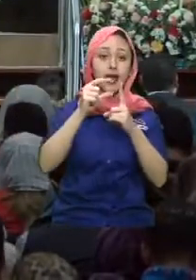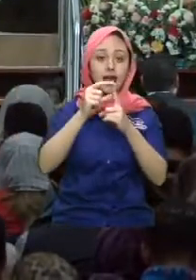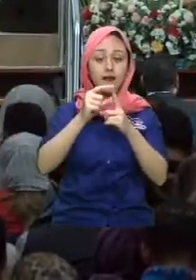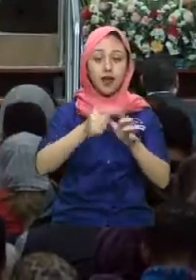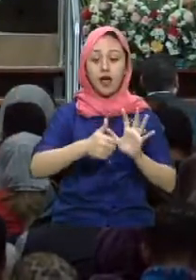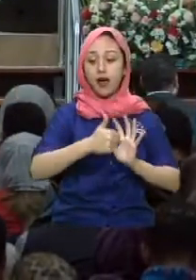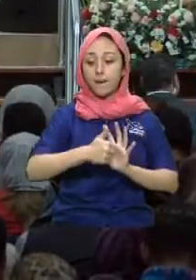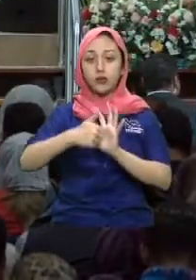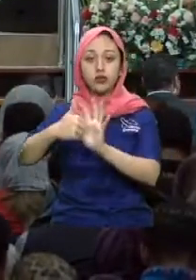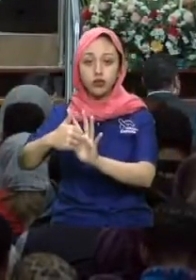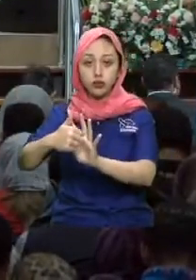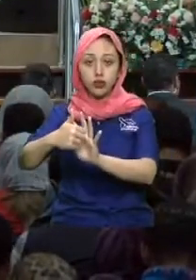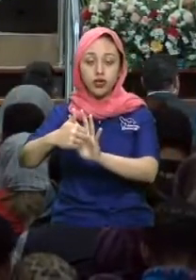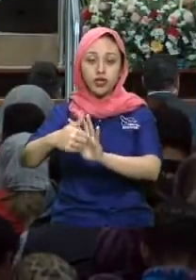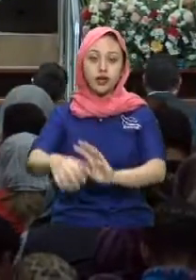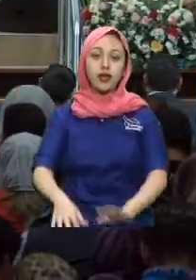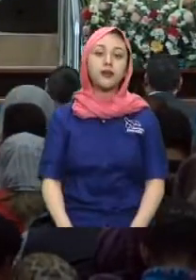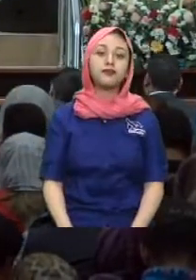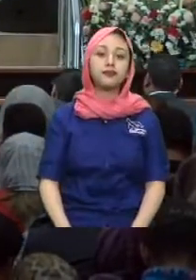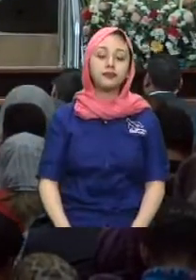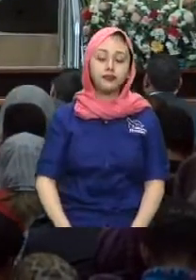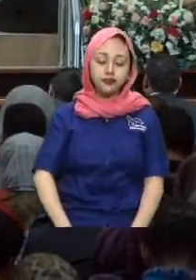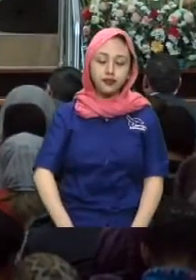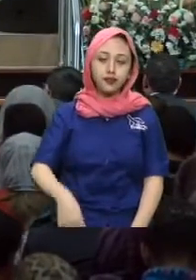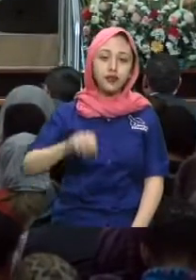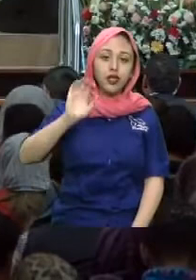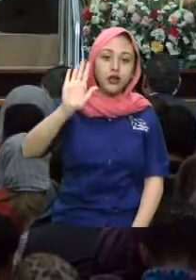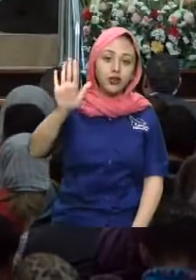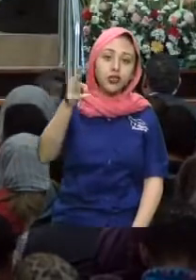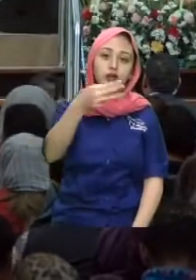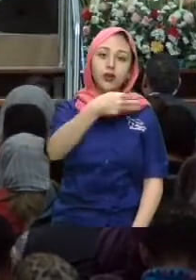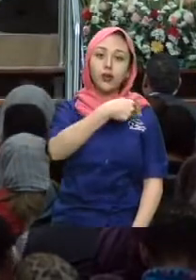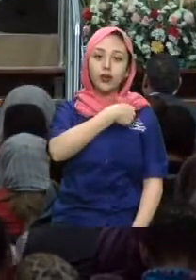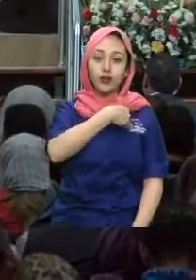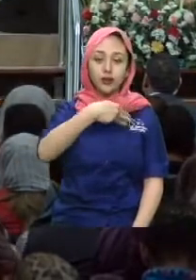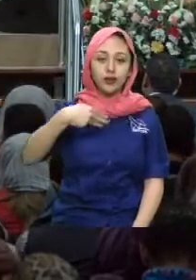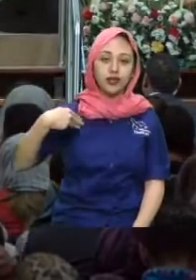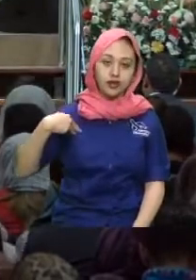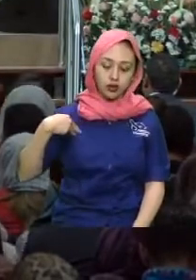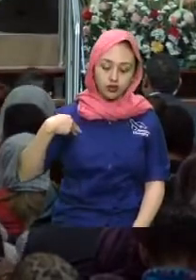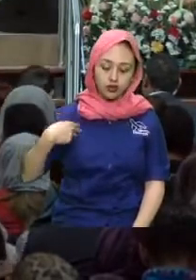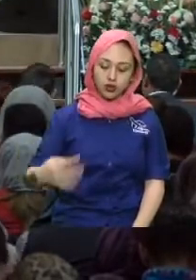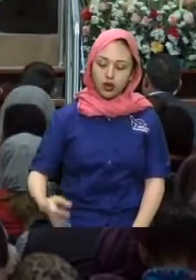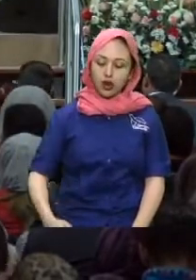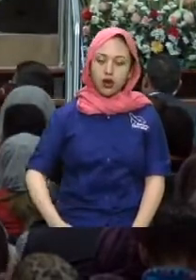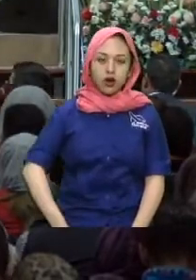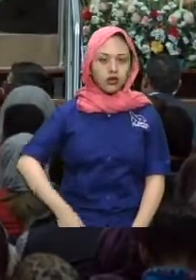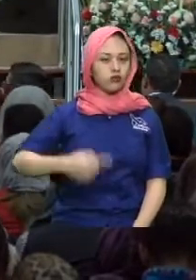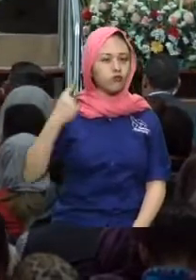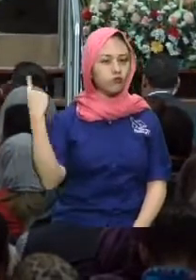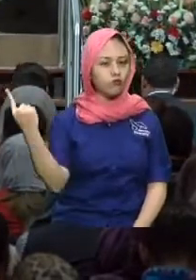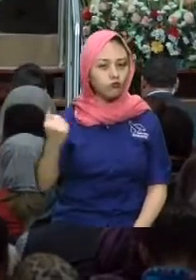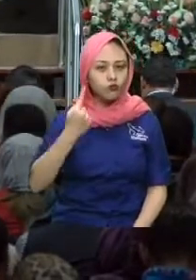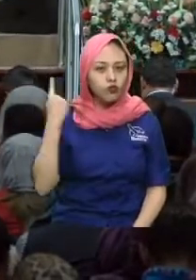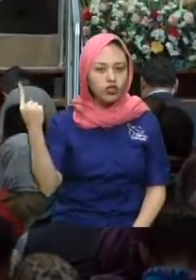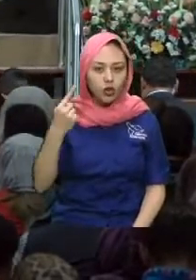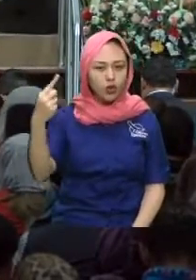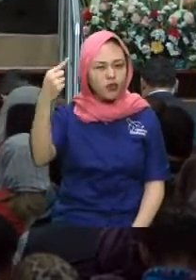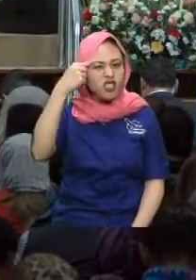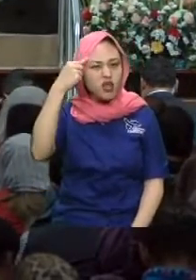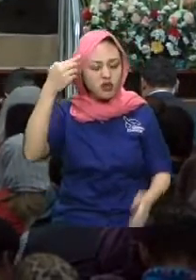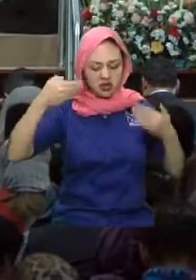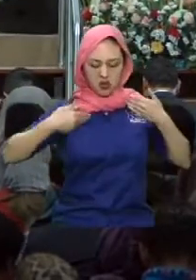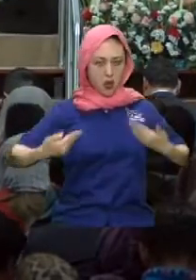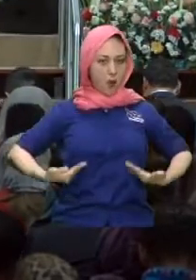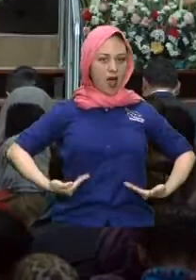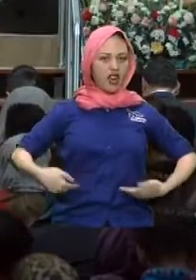Señor, profética, evangelística, pastoral y magistral. Desechamos, Señor, todo discurso puramente humano